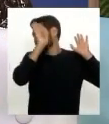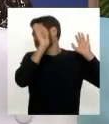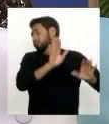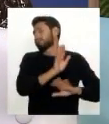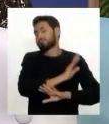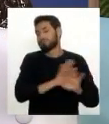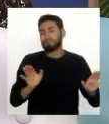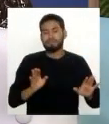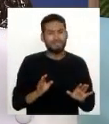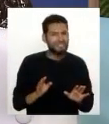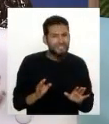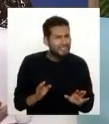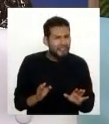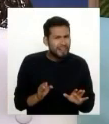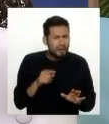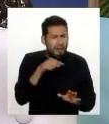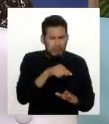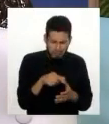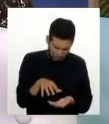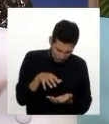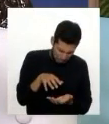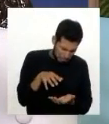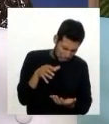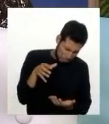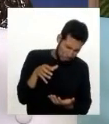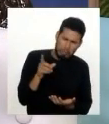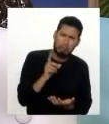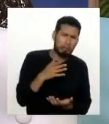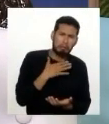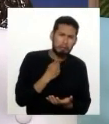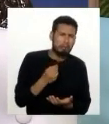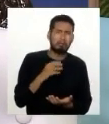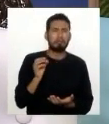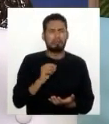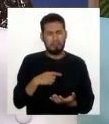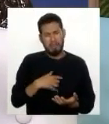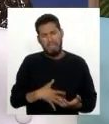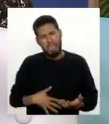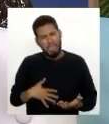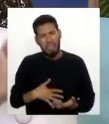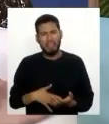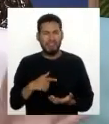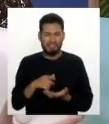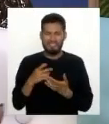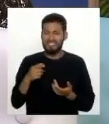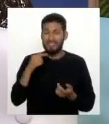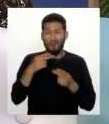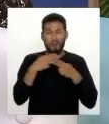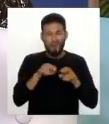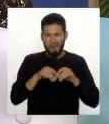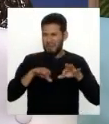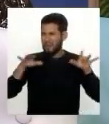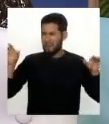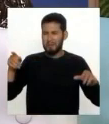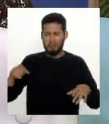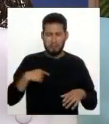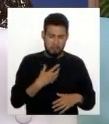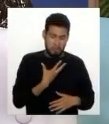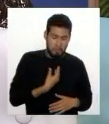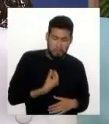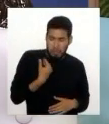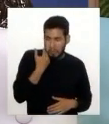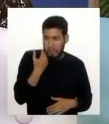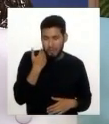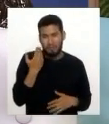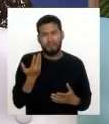está la lonchera, ¿no? Y el niño quizás ni le gusta o siente que le cae mal o tal vez lleva huevo y todo el salón está oliendo mal y ya se siente